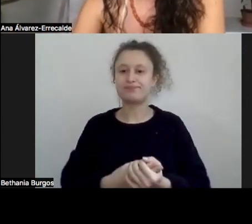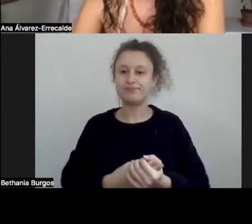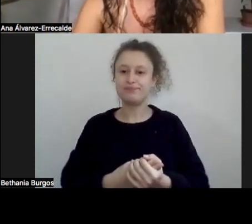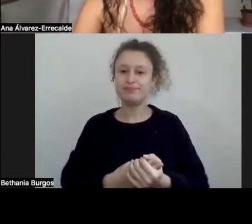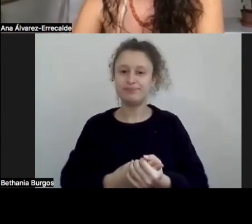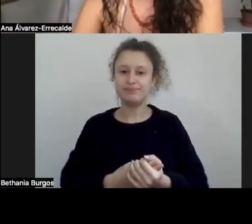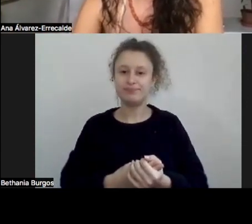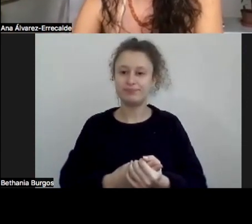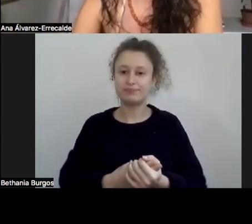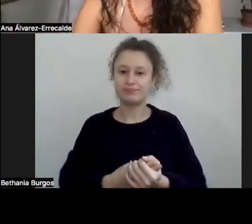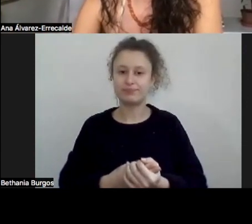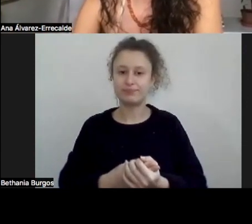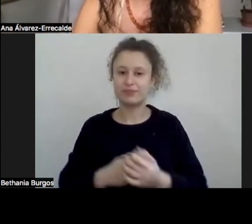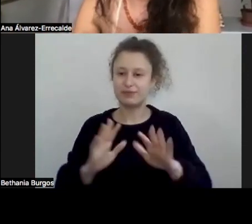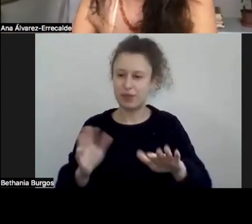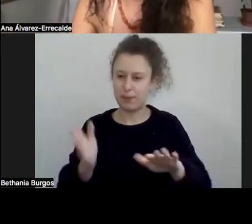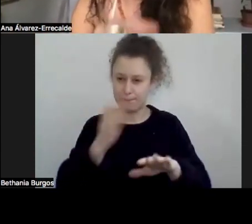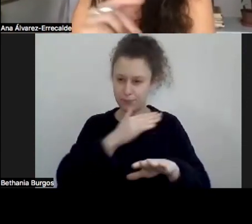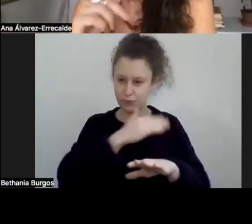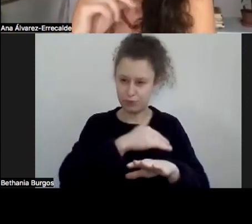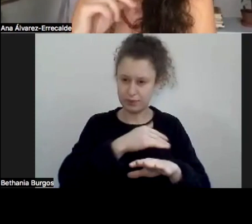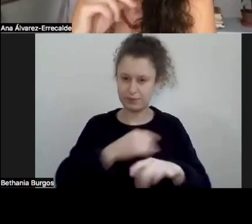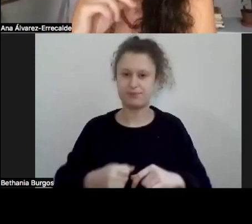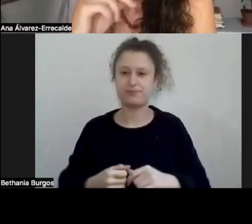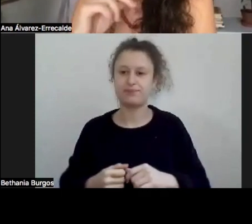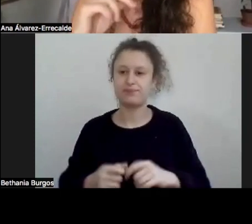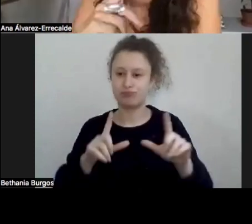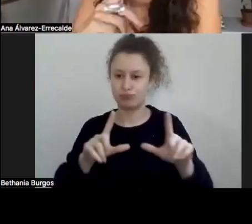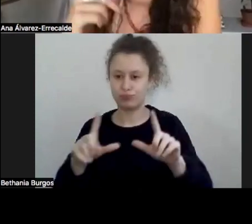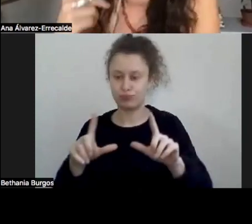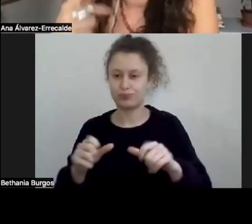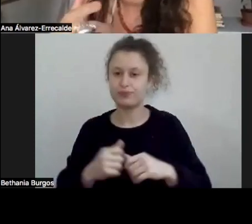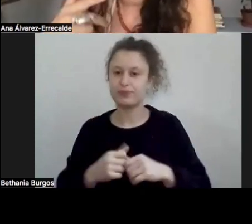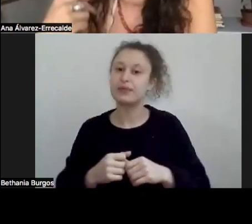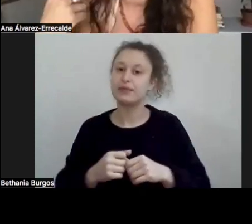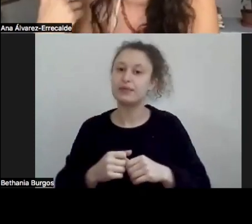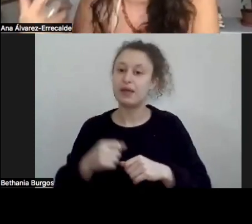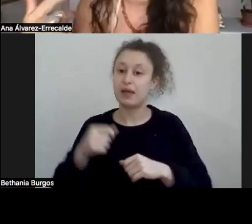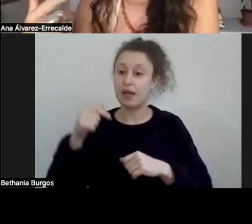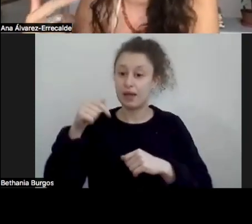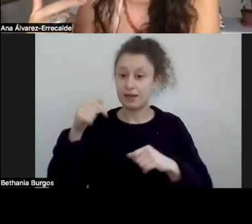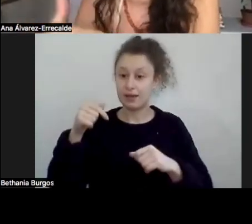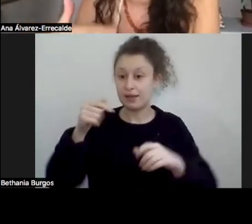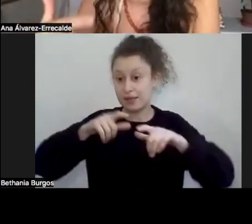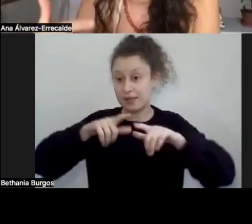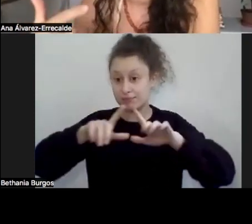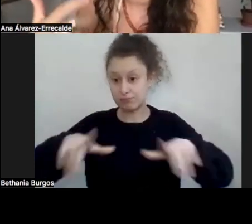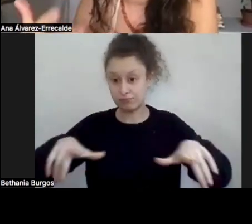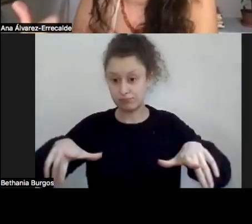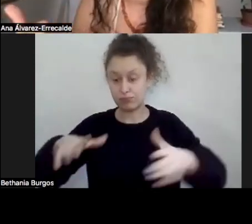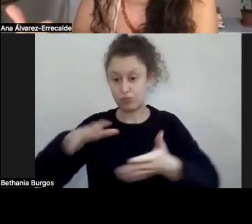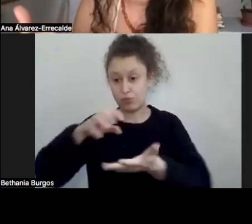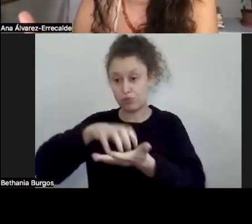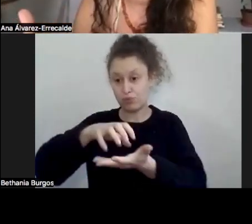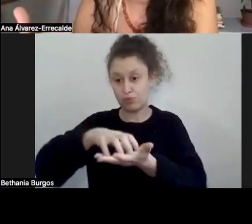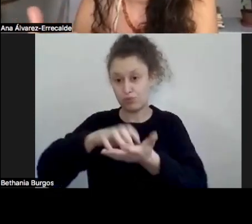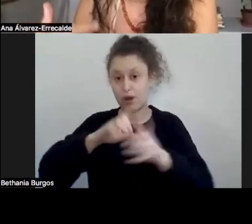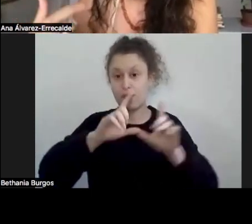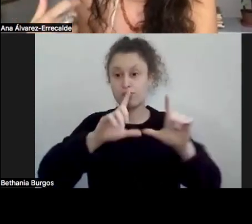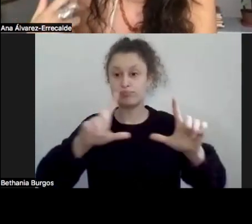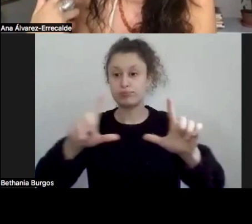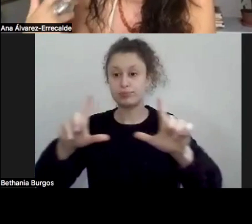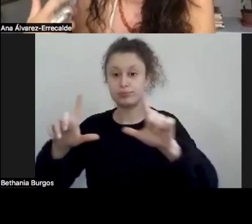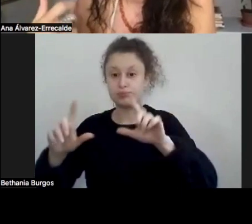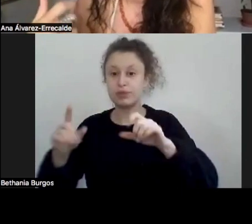voy a volver a una diapositiva anterior, a esta. En la sala expositiva me interesa mostrar también las sillas de